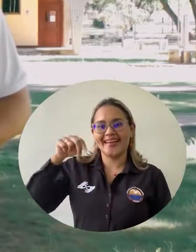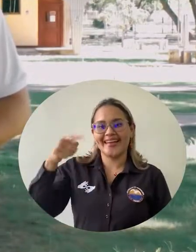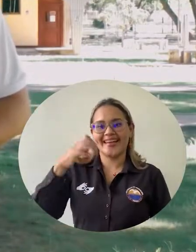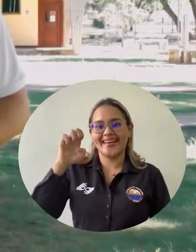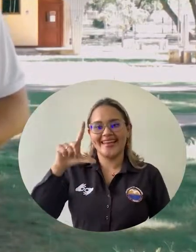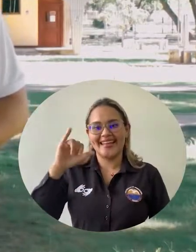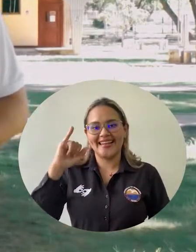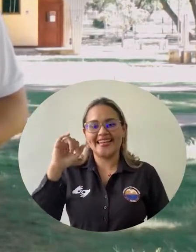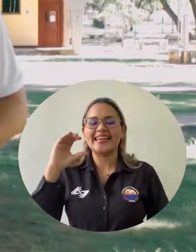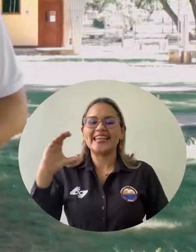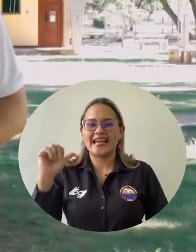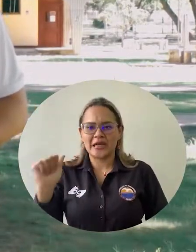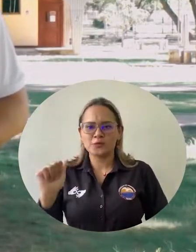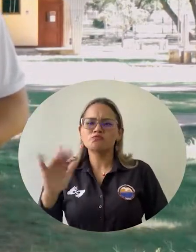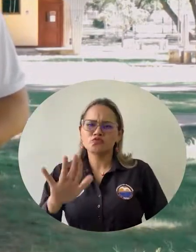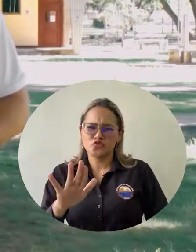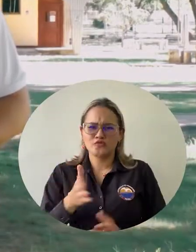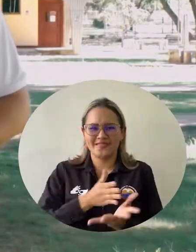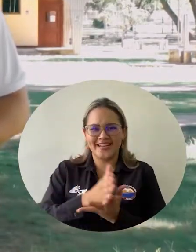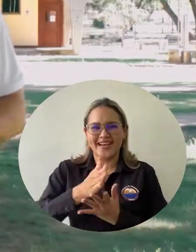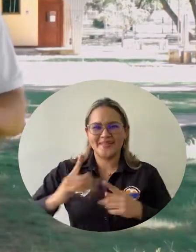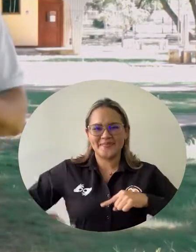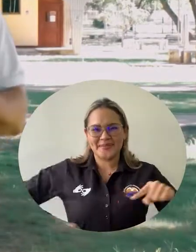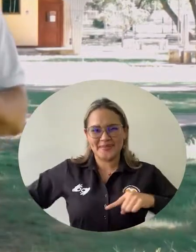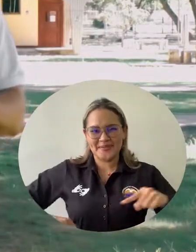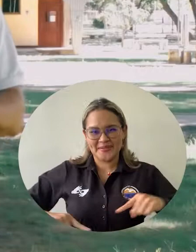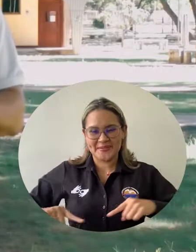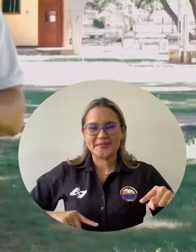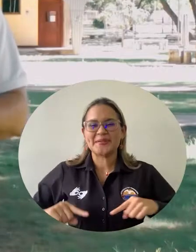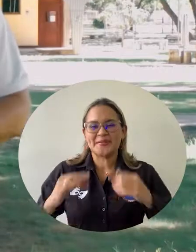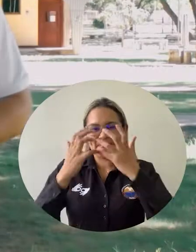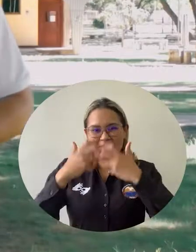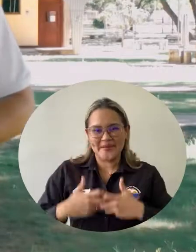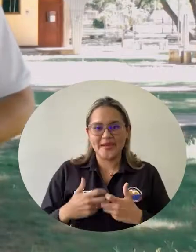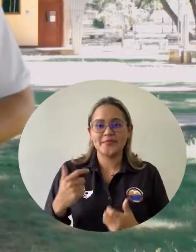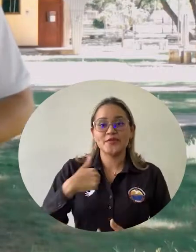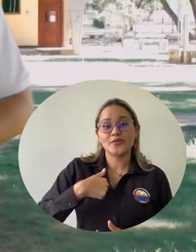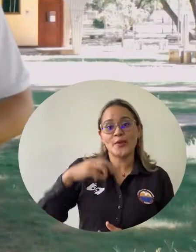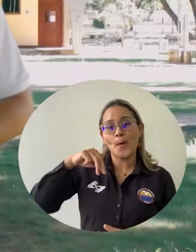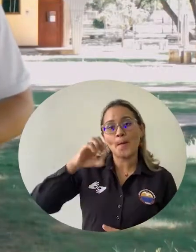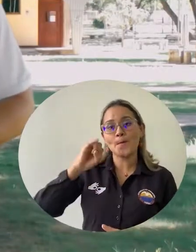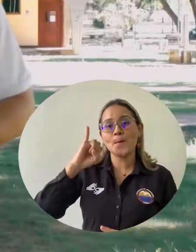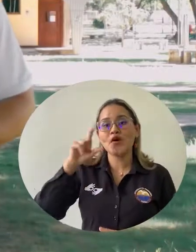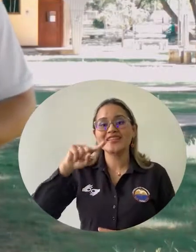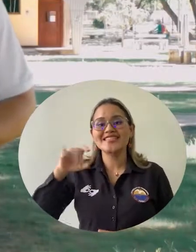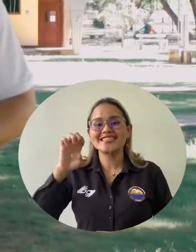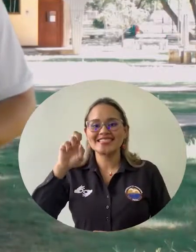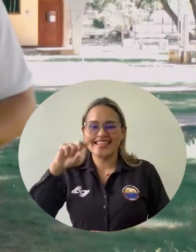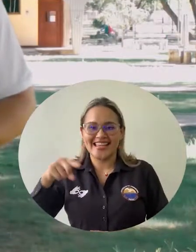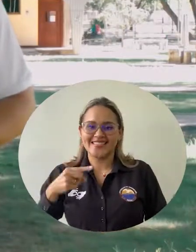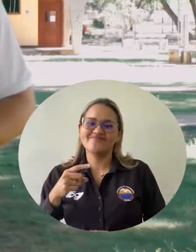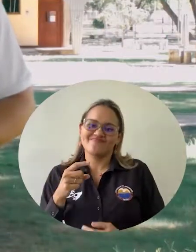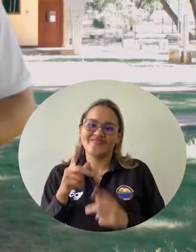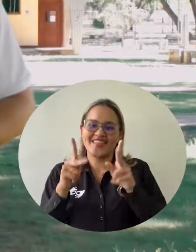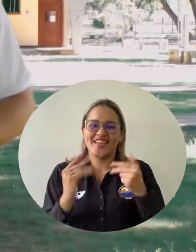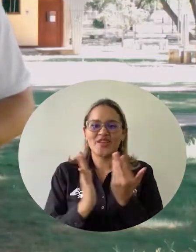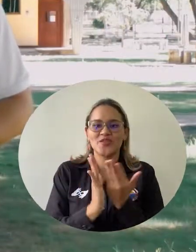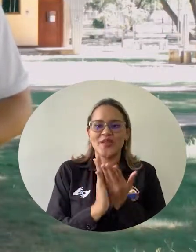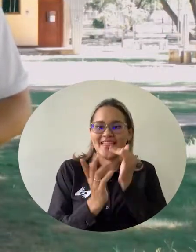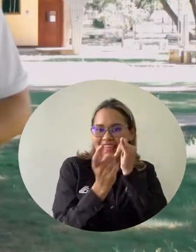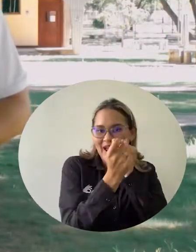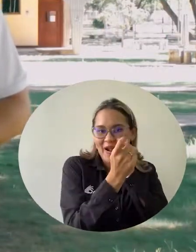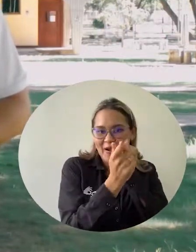González, estudiante del programa de Administración de Empresas. Y yo soy Moisés Sanjuanelo, estudiante del programa de Economía. Los invitamos a que nos